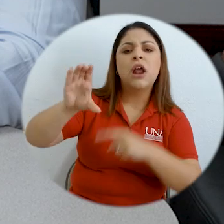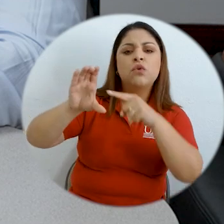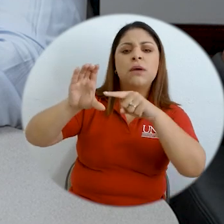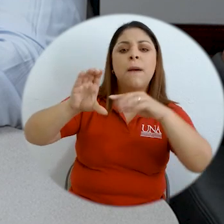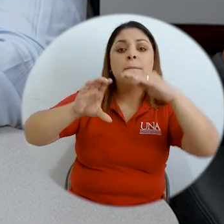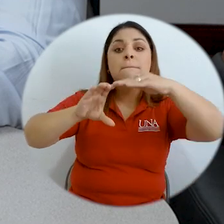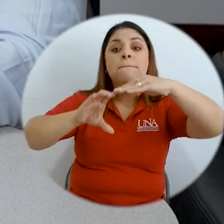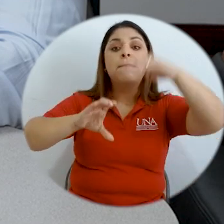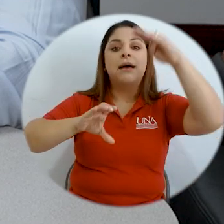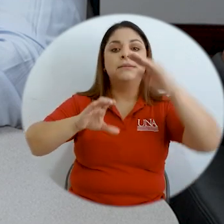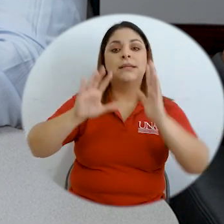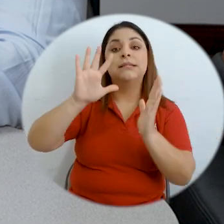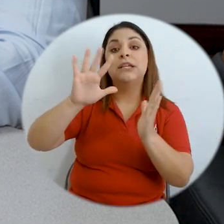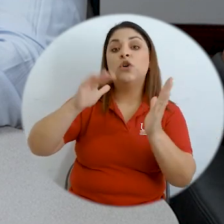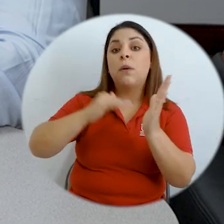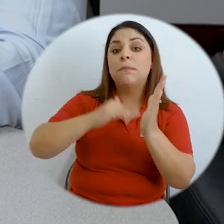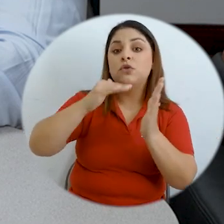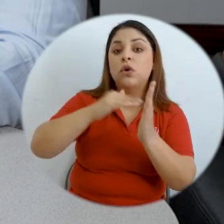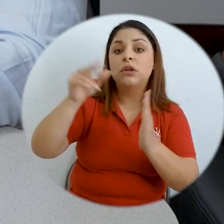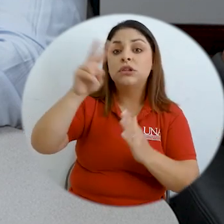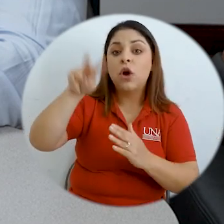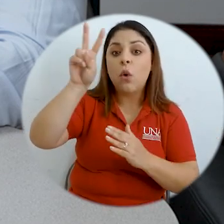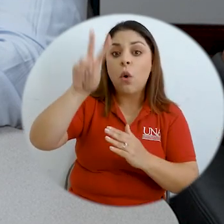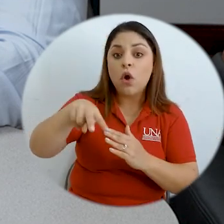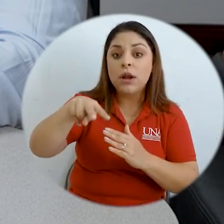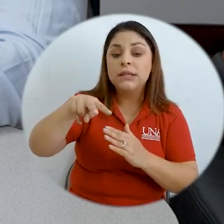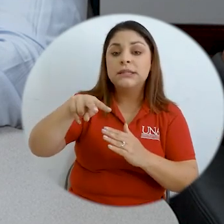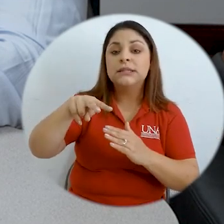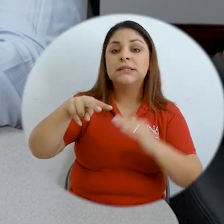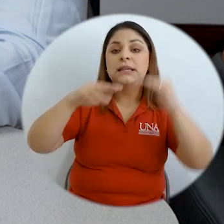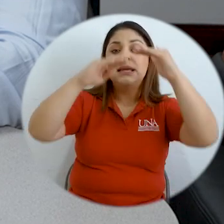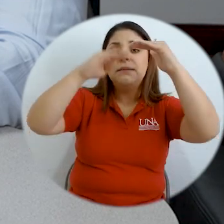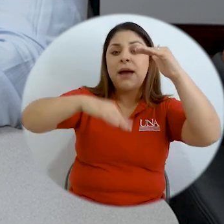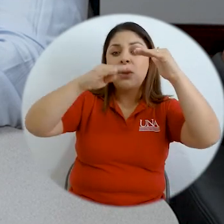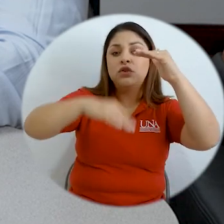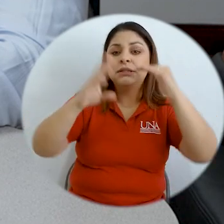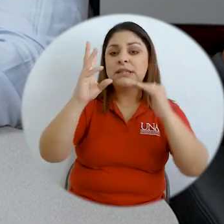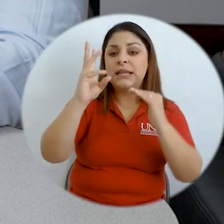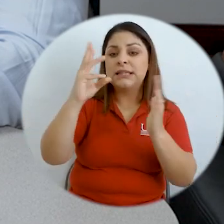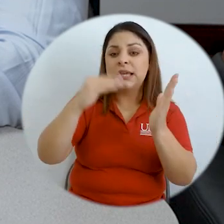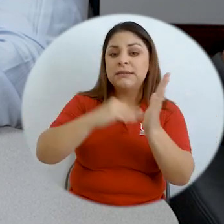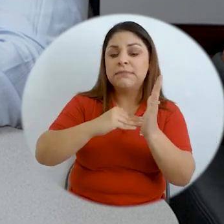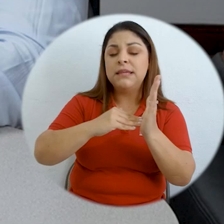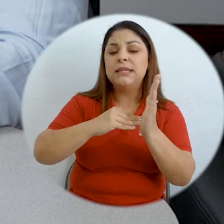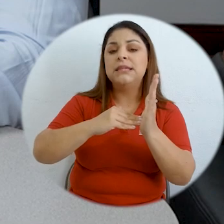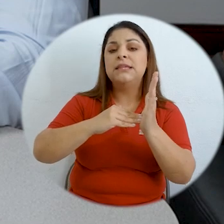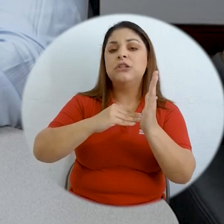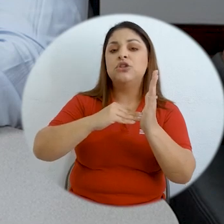universidad hay que superen los 5 millones de colones y menos de 6.500, de